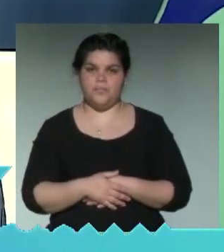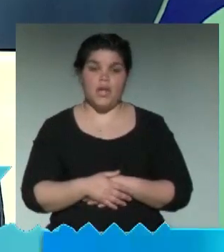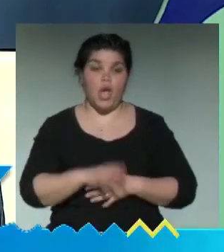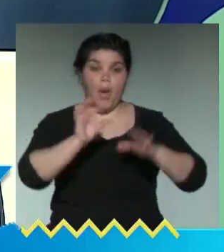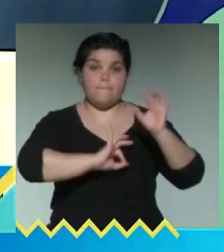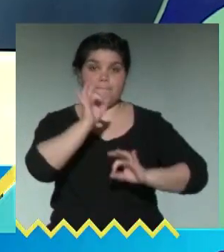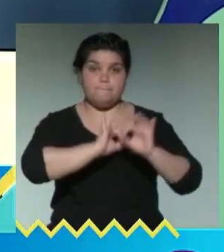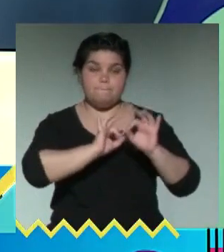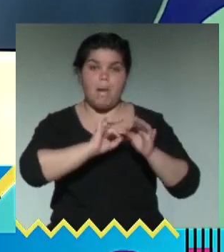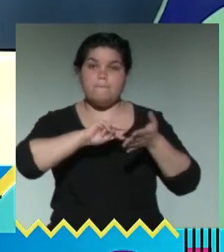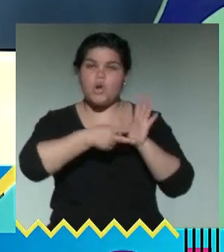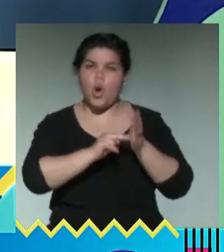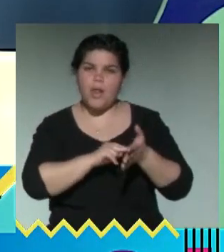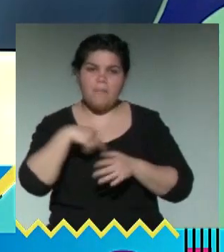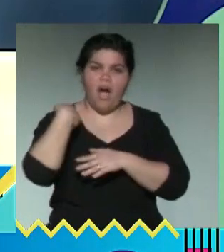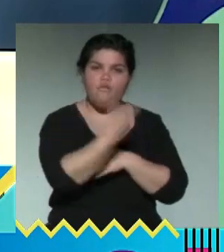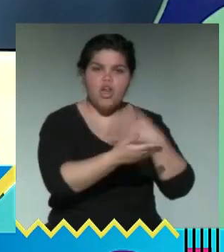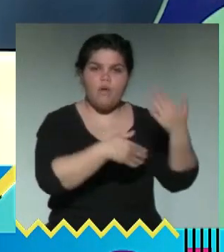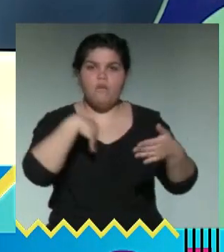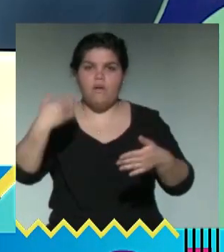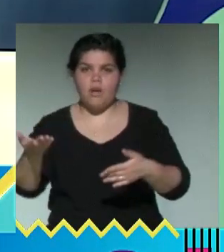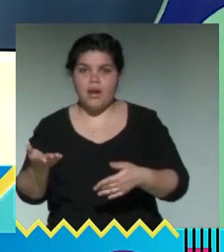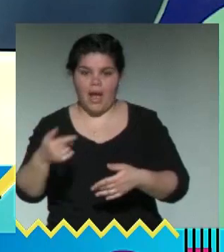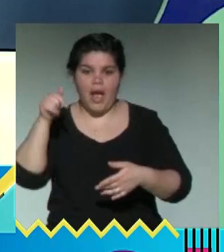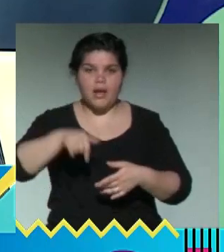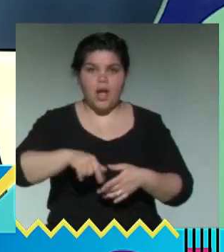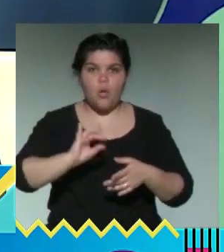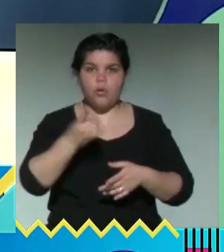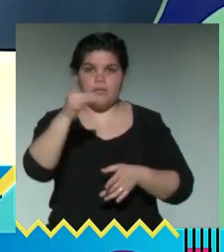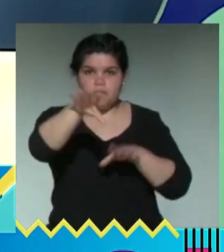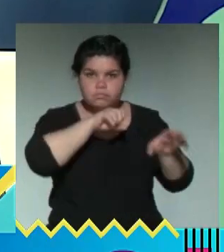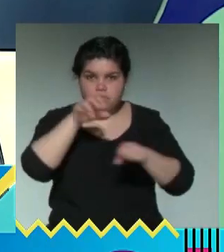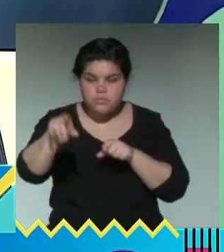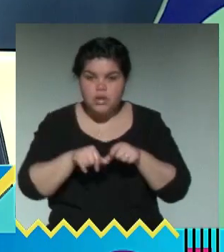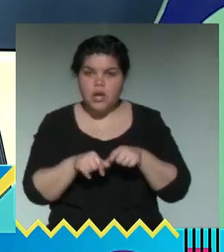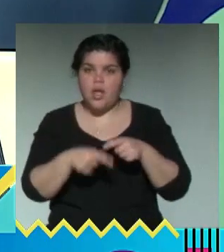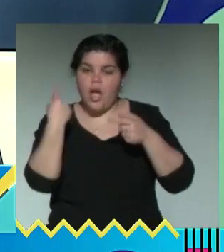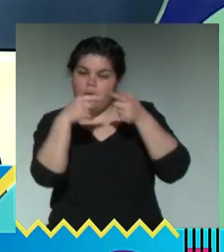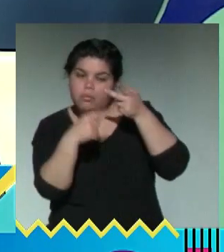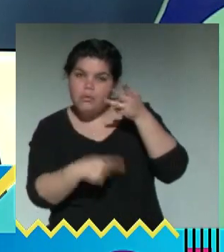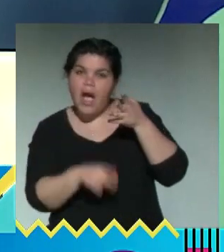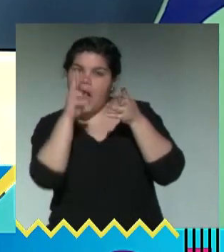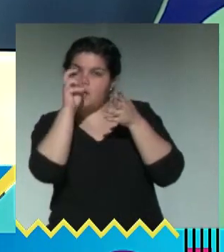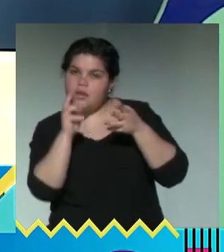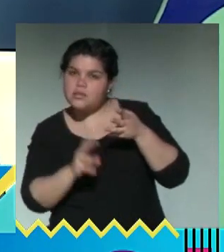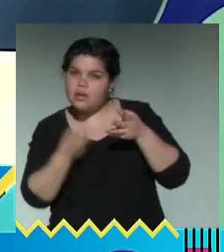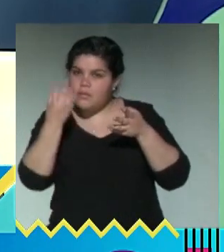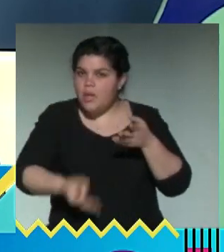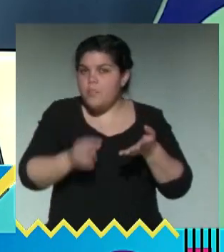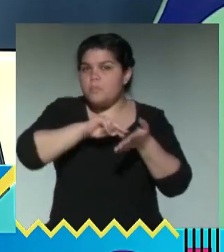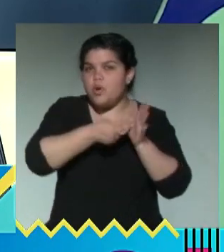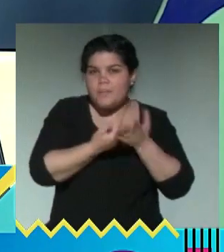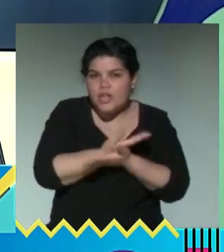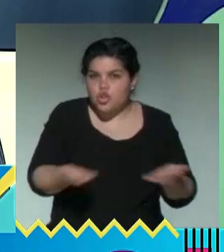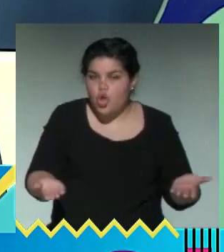a la universidad para trabajarlos y formarnos en esto. Porque es el futuro, como dice Jorge, tenemos que trabajar esto desde todos los puntos. O sea,